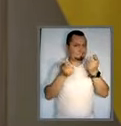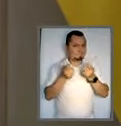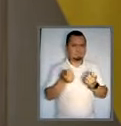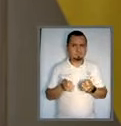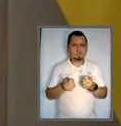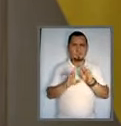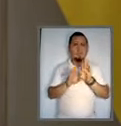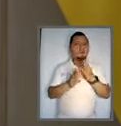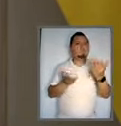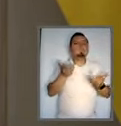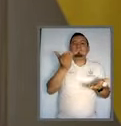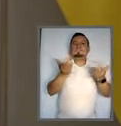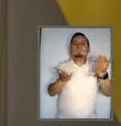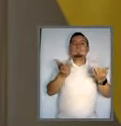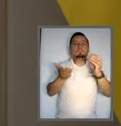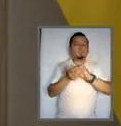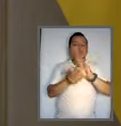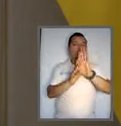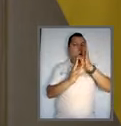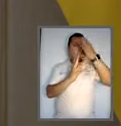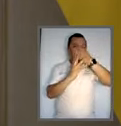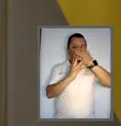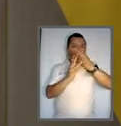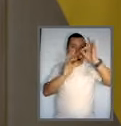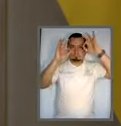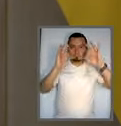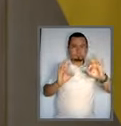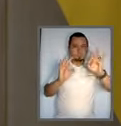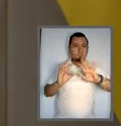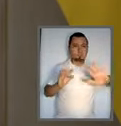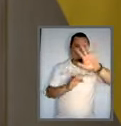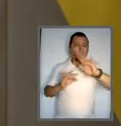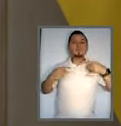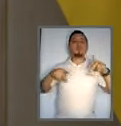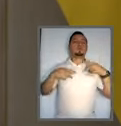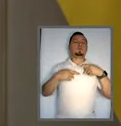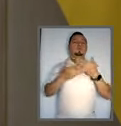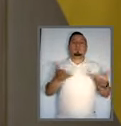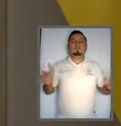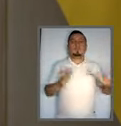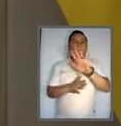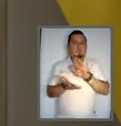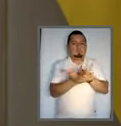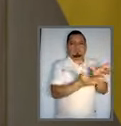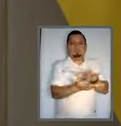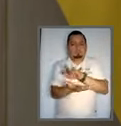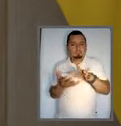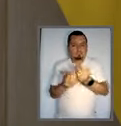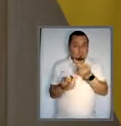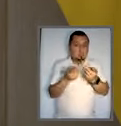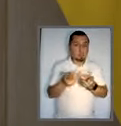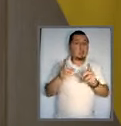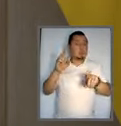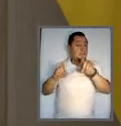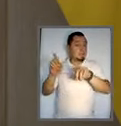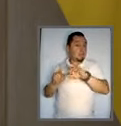el equilibrio, el justo medio, para que el nivel de riesgo nunca se vaya por encima de lo adecuado. Vamos a explicar de qué va a depender,